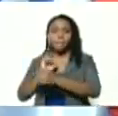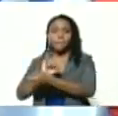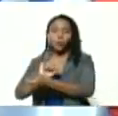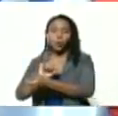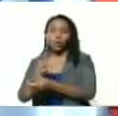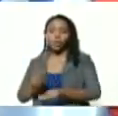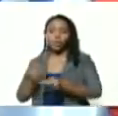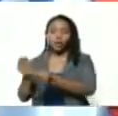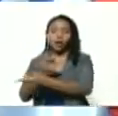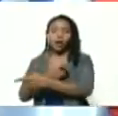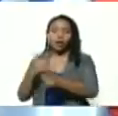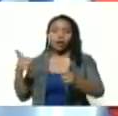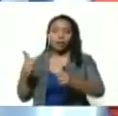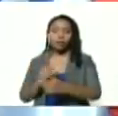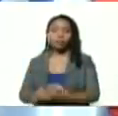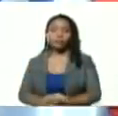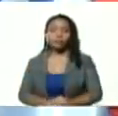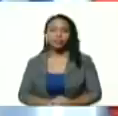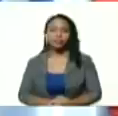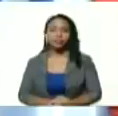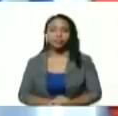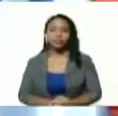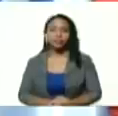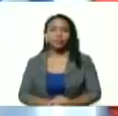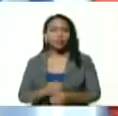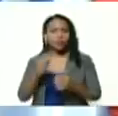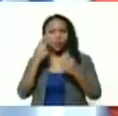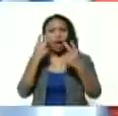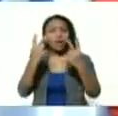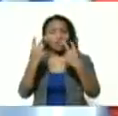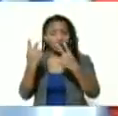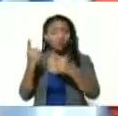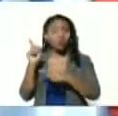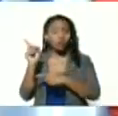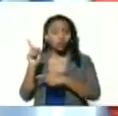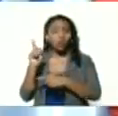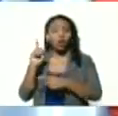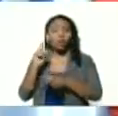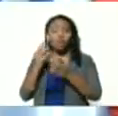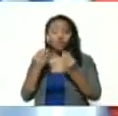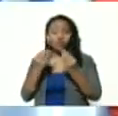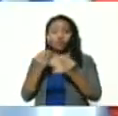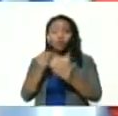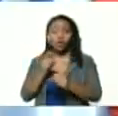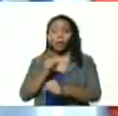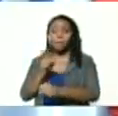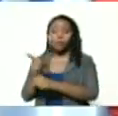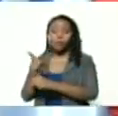una libertad. Ustedes no han visto esto, muchos de los acusados